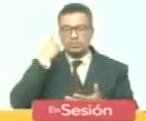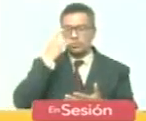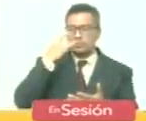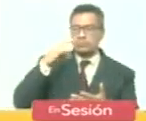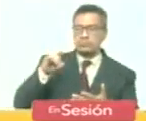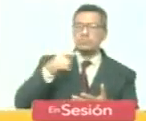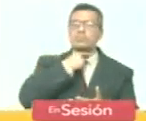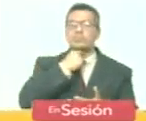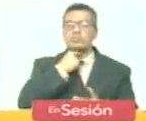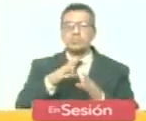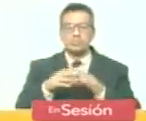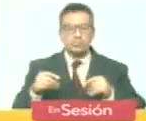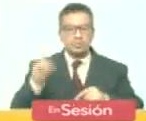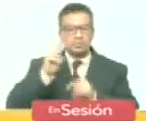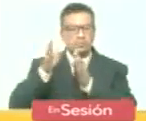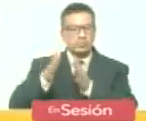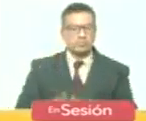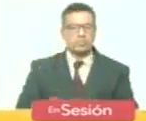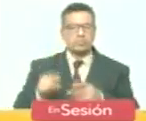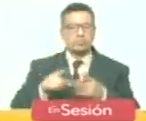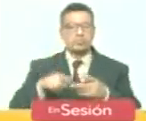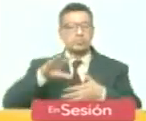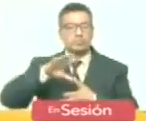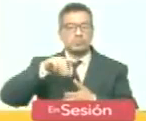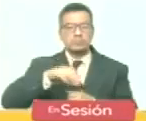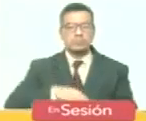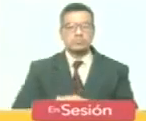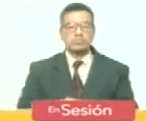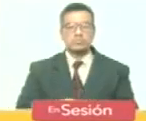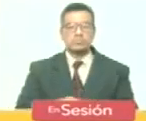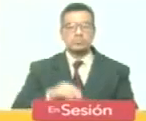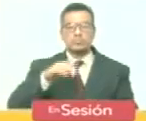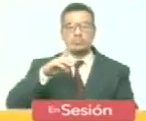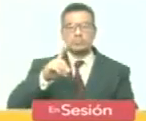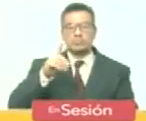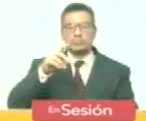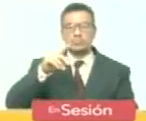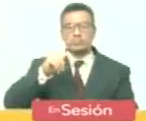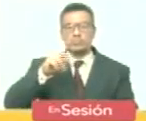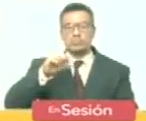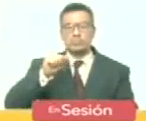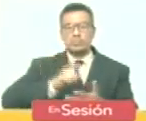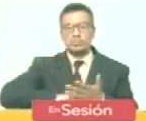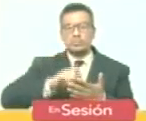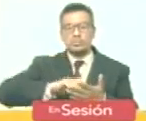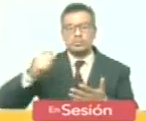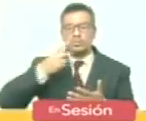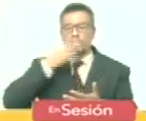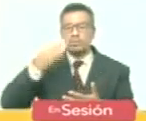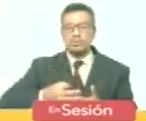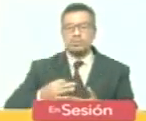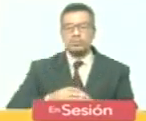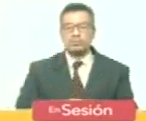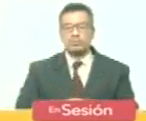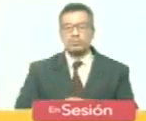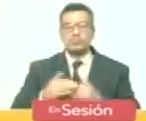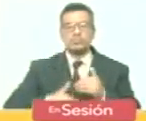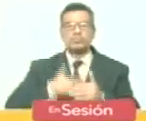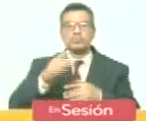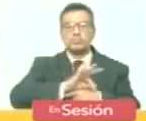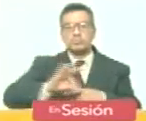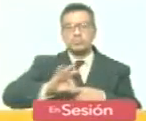todos los venezolanos y a los hispanoamericanos, que es Doña Bárbara. Una novela que sin duda traspasó las